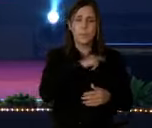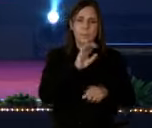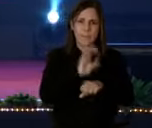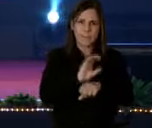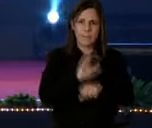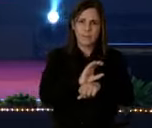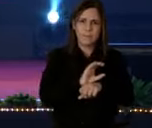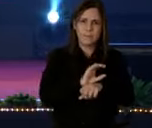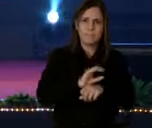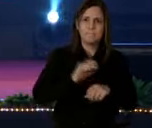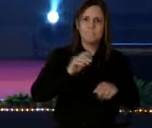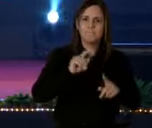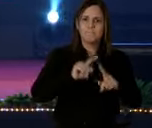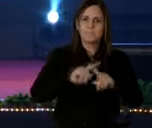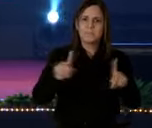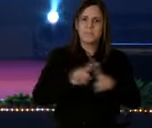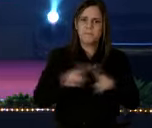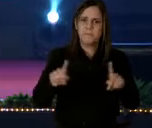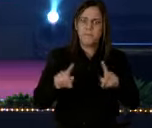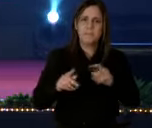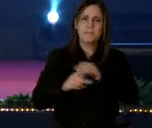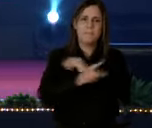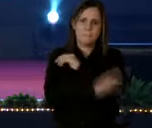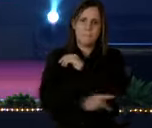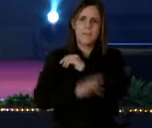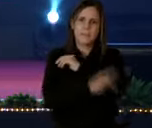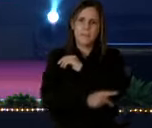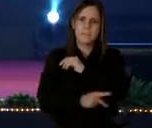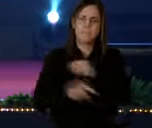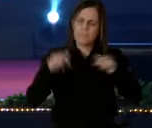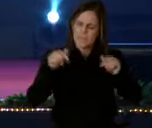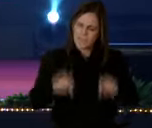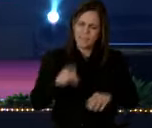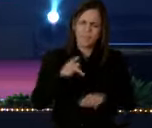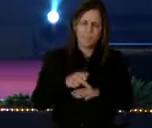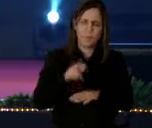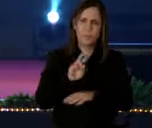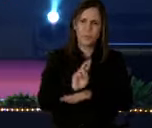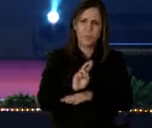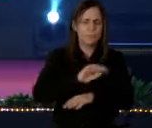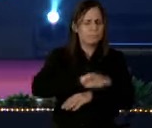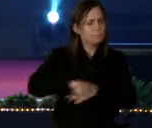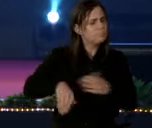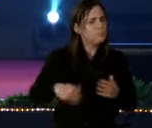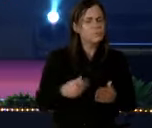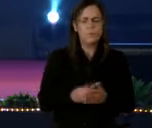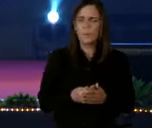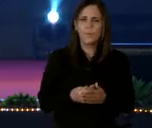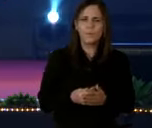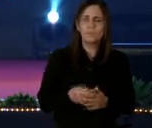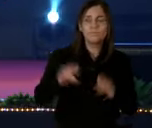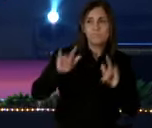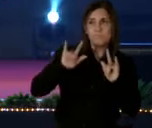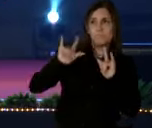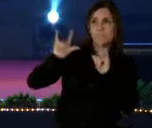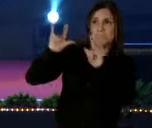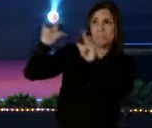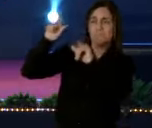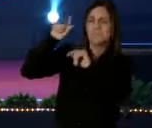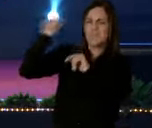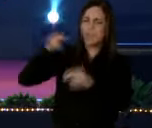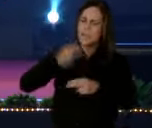allá en Cuba, allá en Panamá, aquí en Puerto Rico, en todas las sedes, en Nueva York, en la Florida, en el nombre